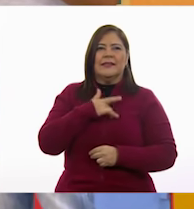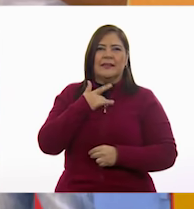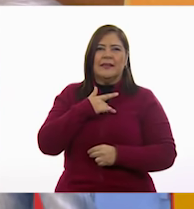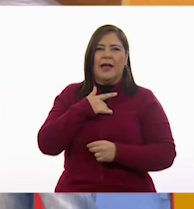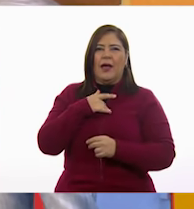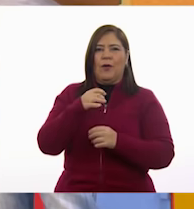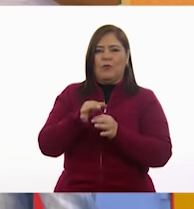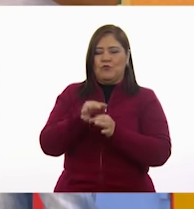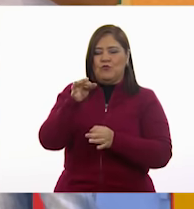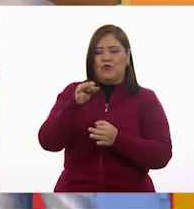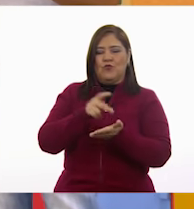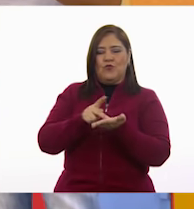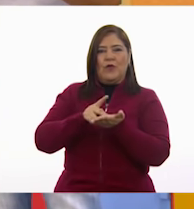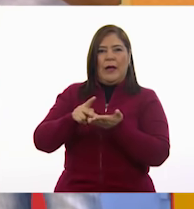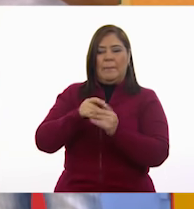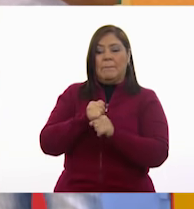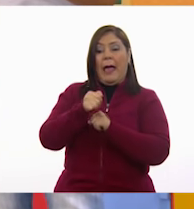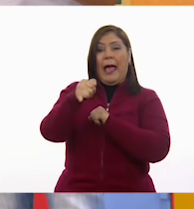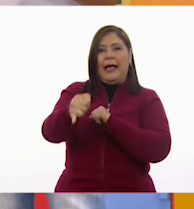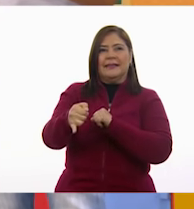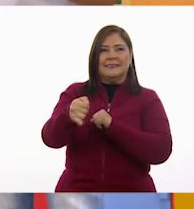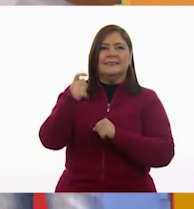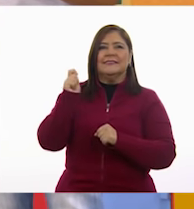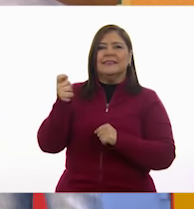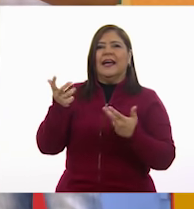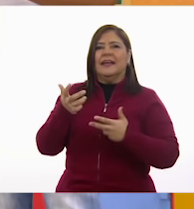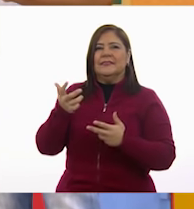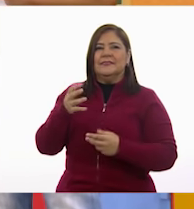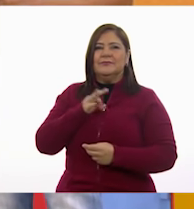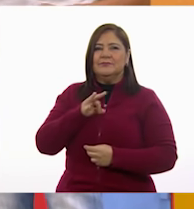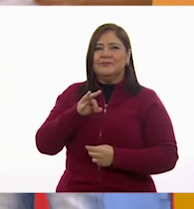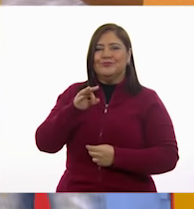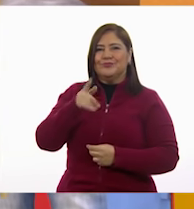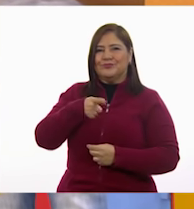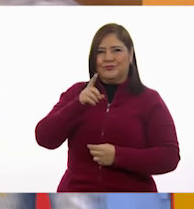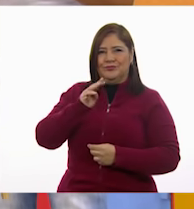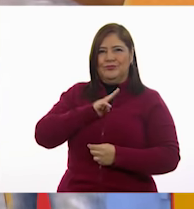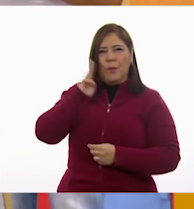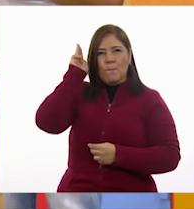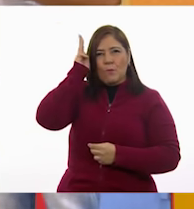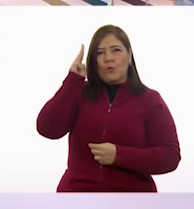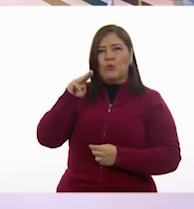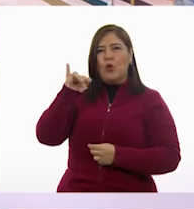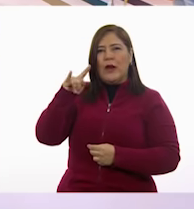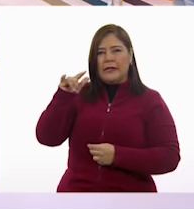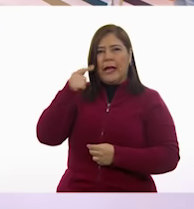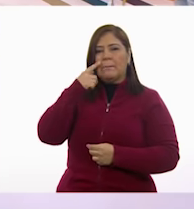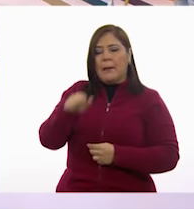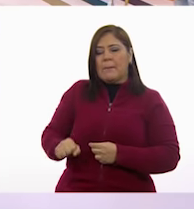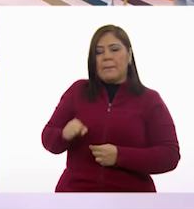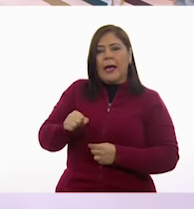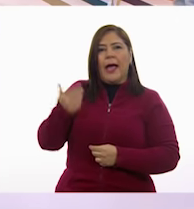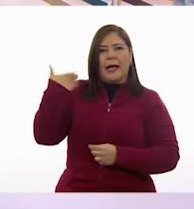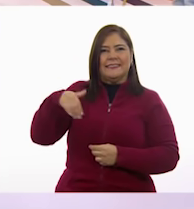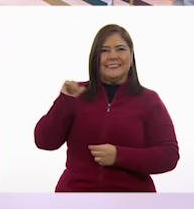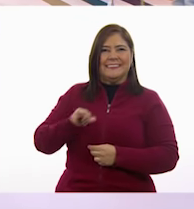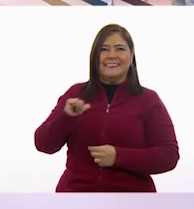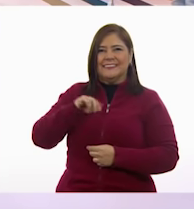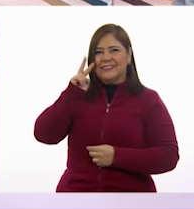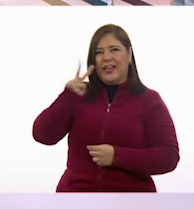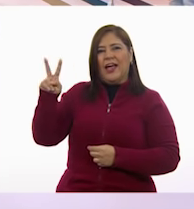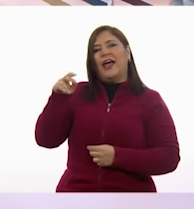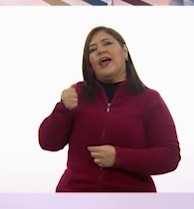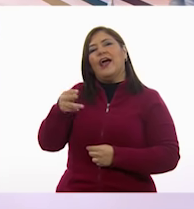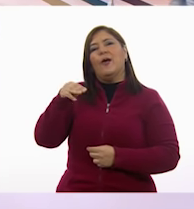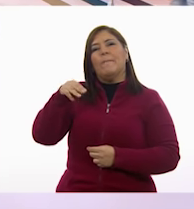a distancia. Lo hicimos con este aparato que se llama Mulita. Este bastón ya casi no se ocupa. Es un bastón muy viejito, pero bueno, se llamaba